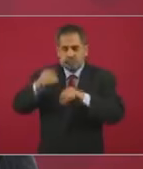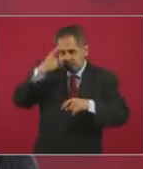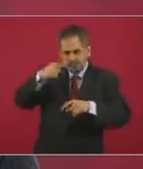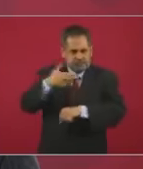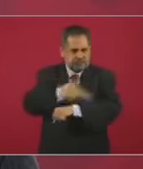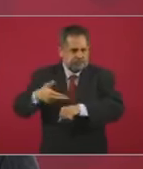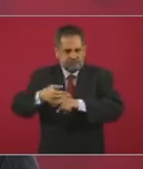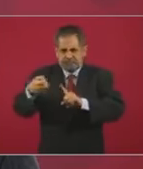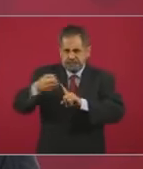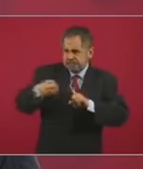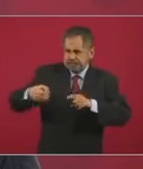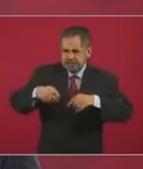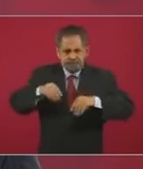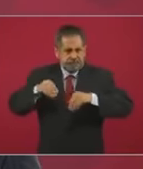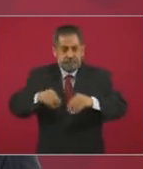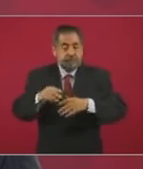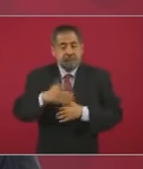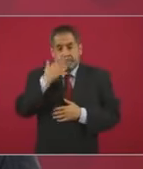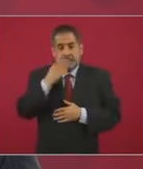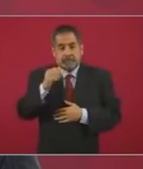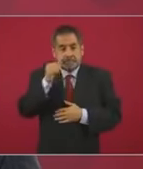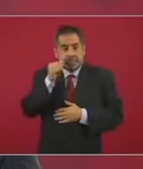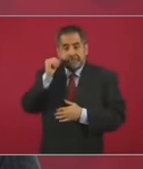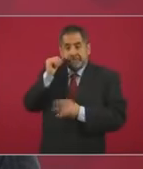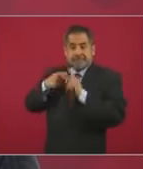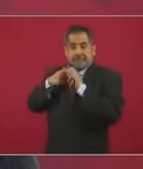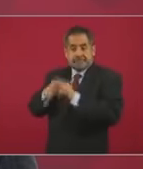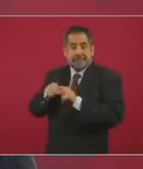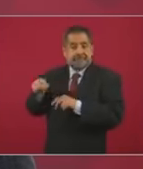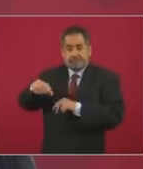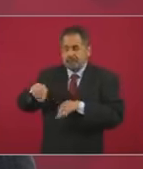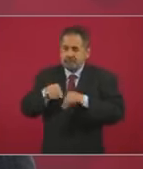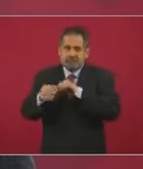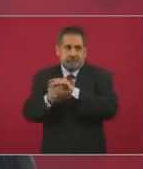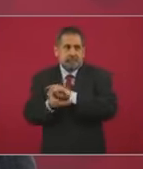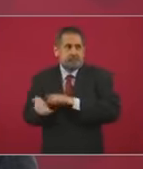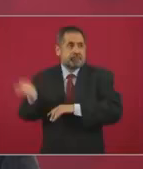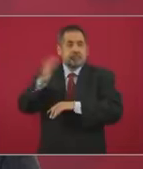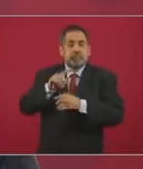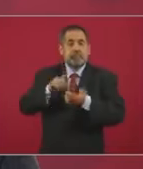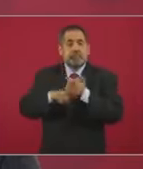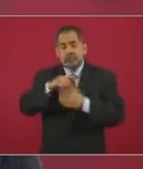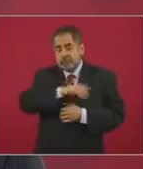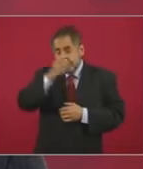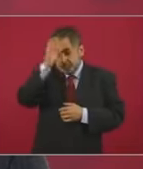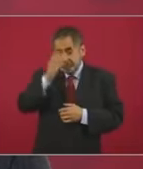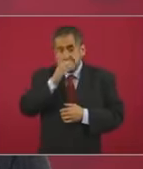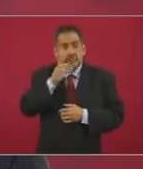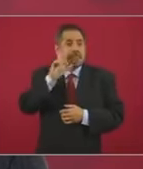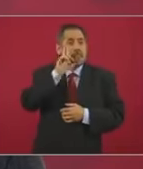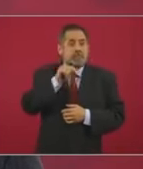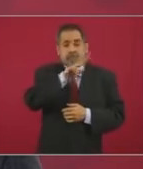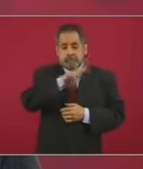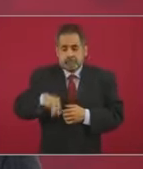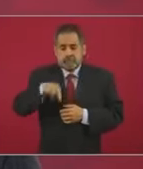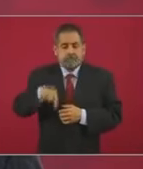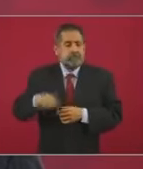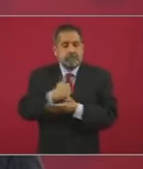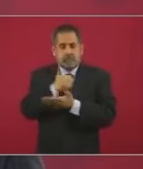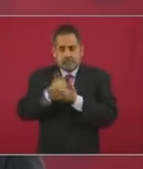logística. Ayer empezó una sesión de trabajo larga en Coahuila. Mañana estarán aquí en la Ciudad de